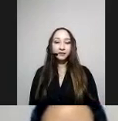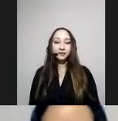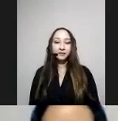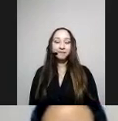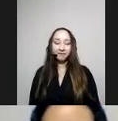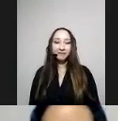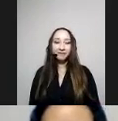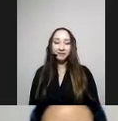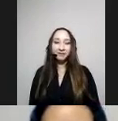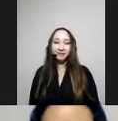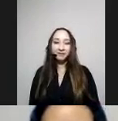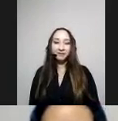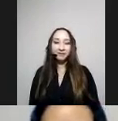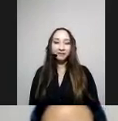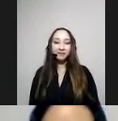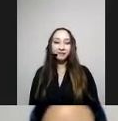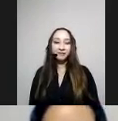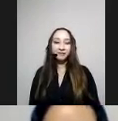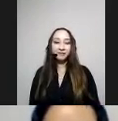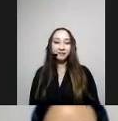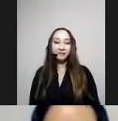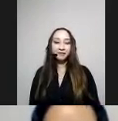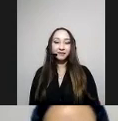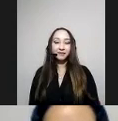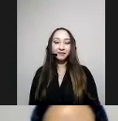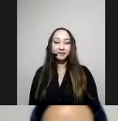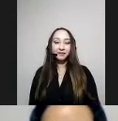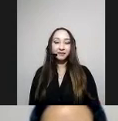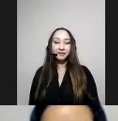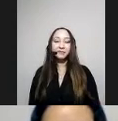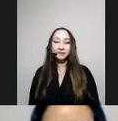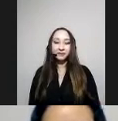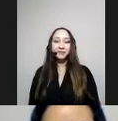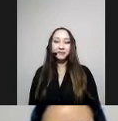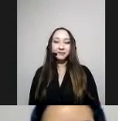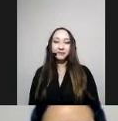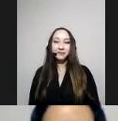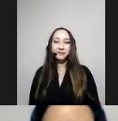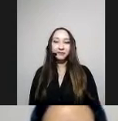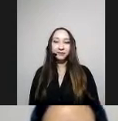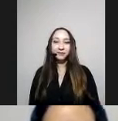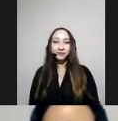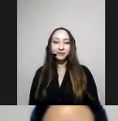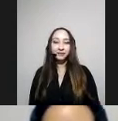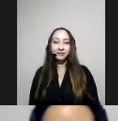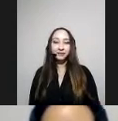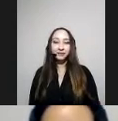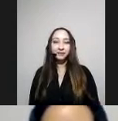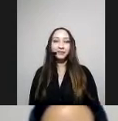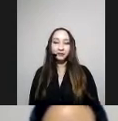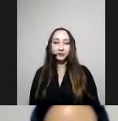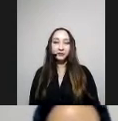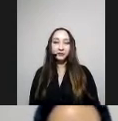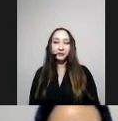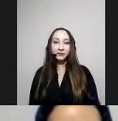contenido. Y Julio también, nuevamente felicitándote, Carelis. Fernando Bedoya desde Colombia. Saludos, Fernando.